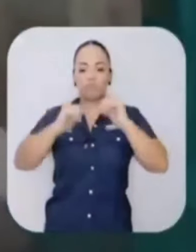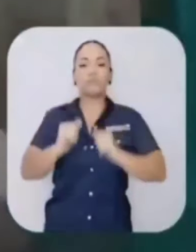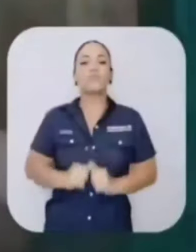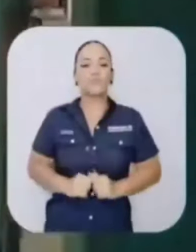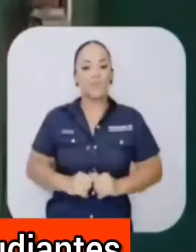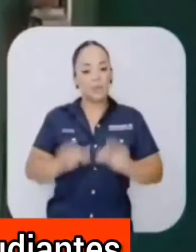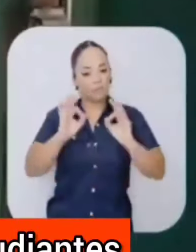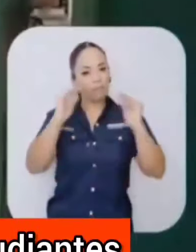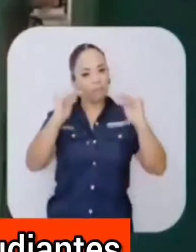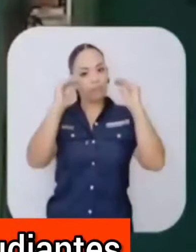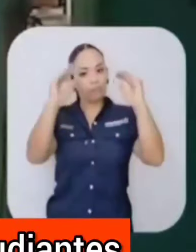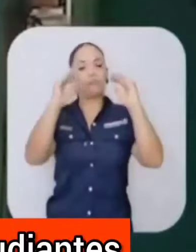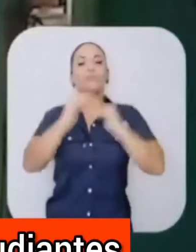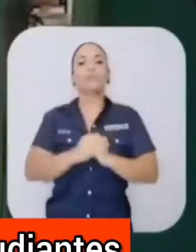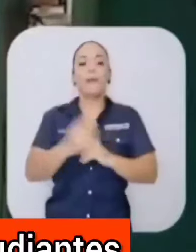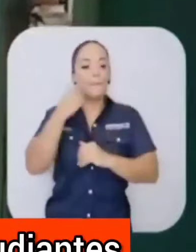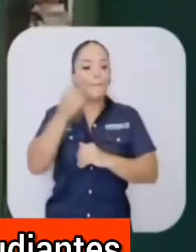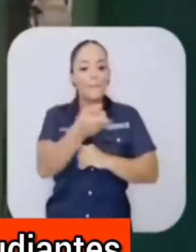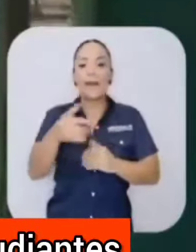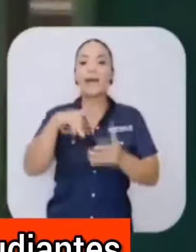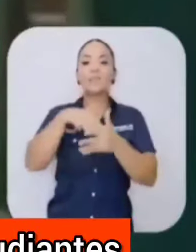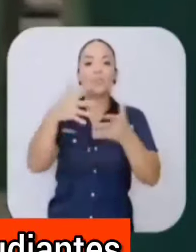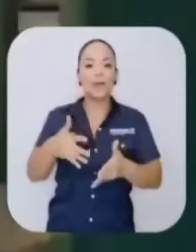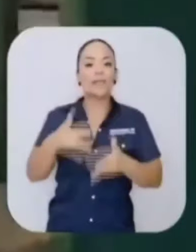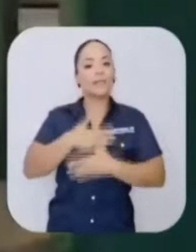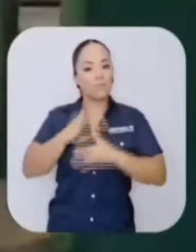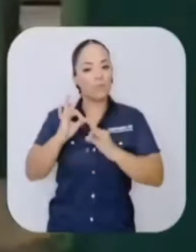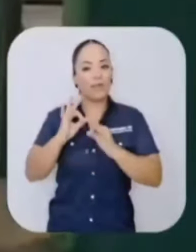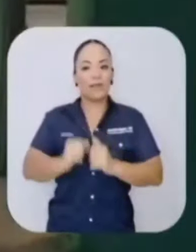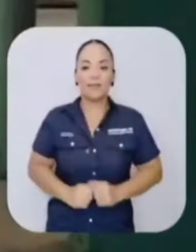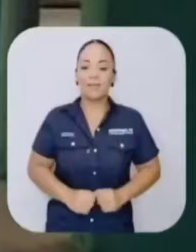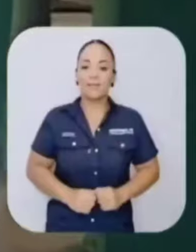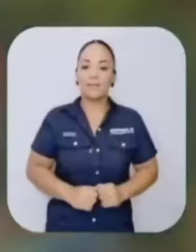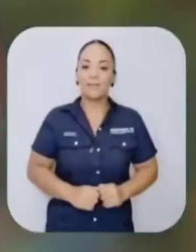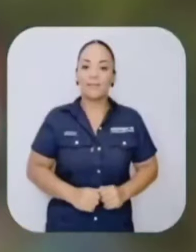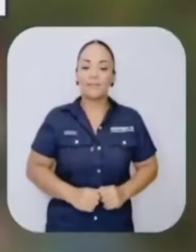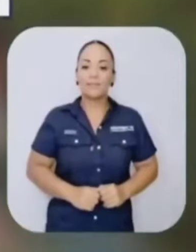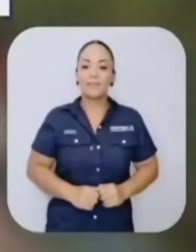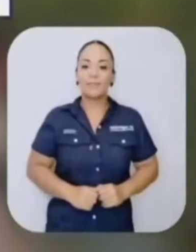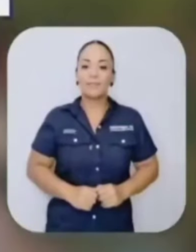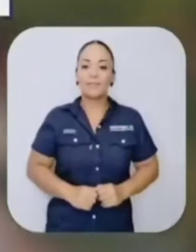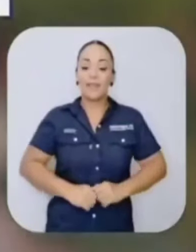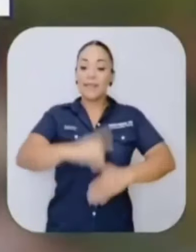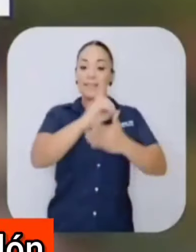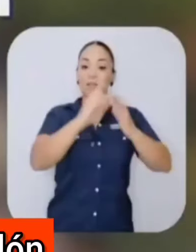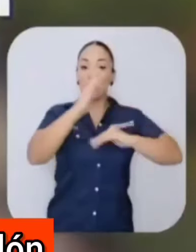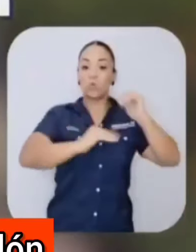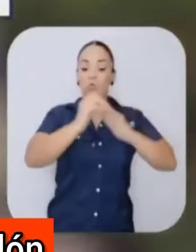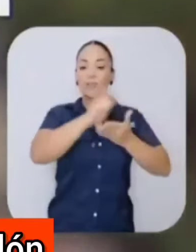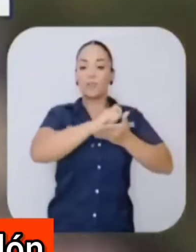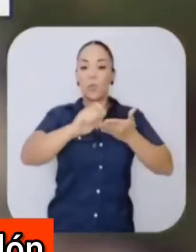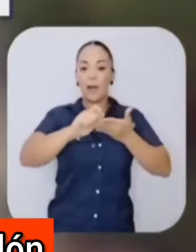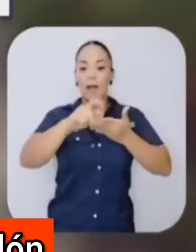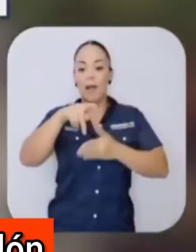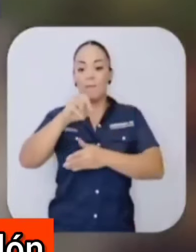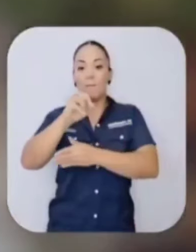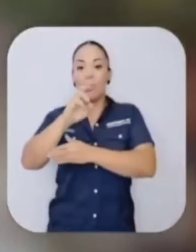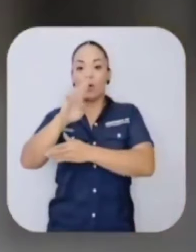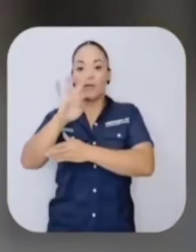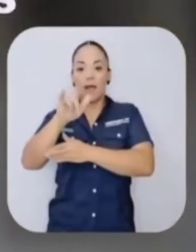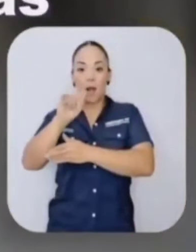a la altura de lo que decíamos puedan disfrutar los estudiantes. Se trata del diseño y construcción de la Escuela